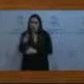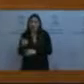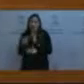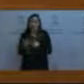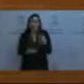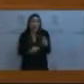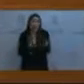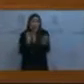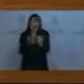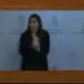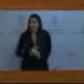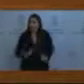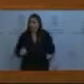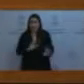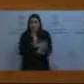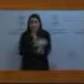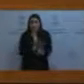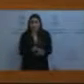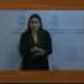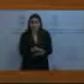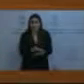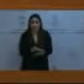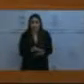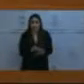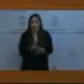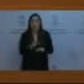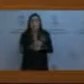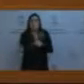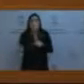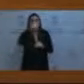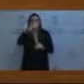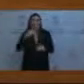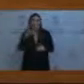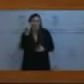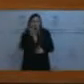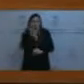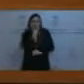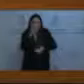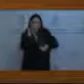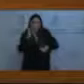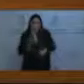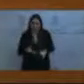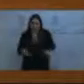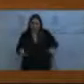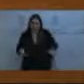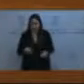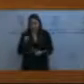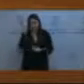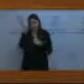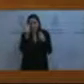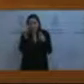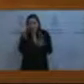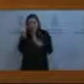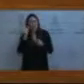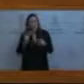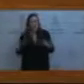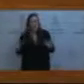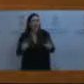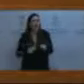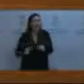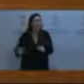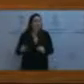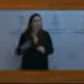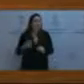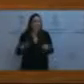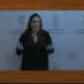hecho nada, ¿no? Yo, simplemente el consejero de Presidencia pasa. Yo a mí, si me permite una reflexión, lo que me parece más grave de este tema